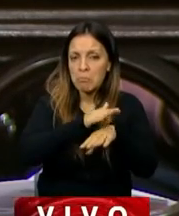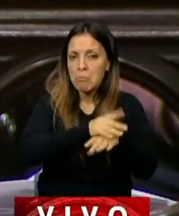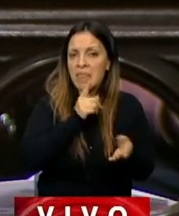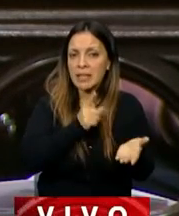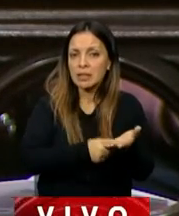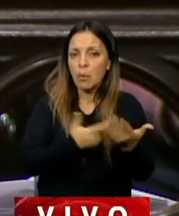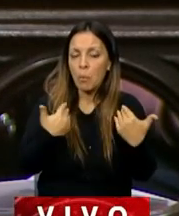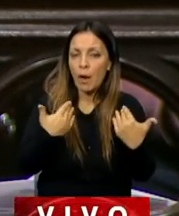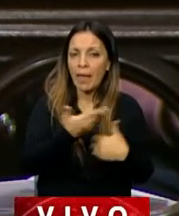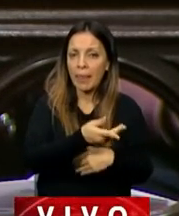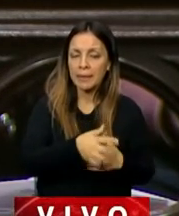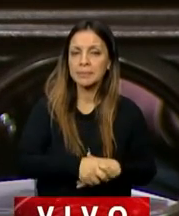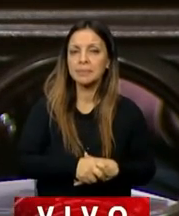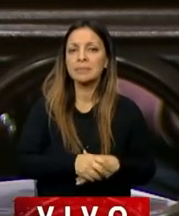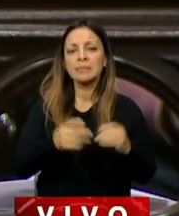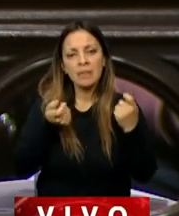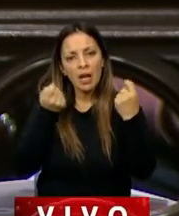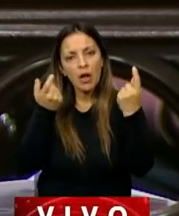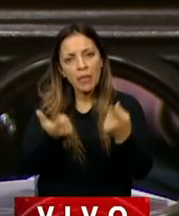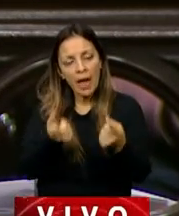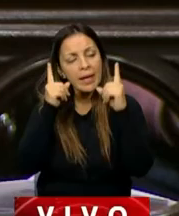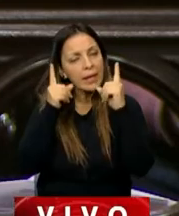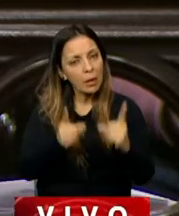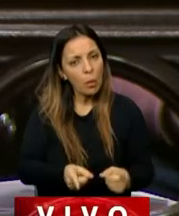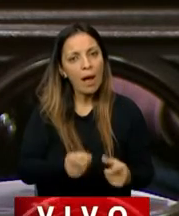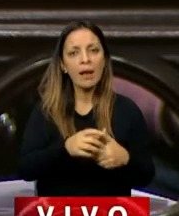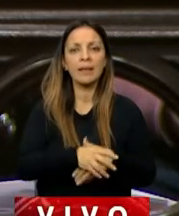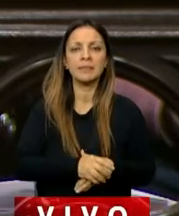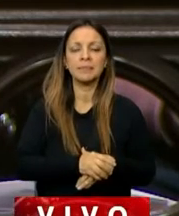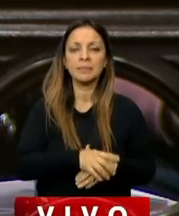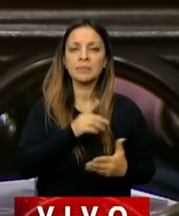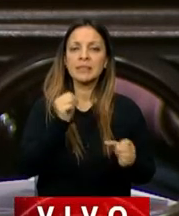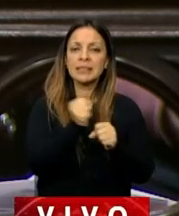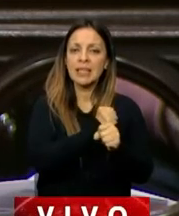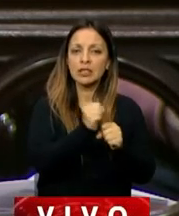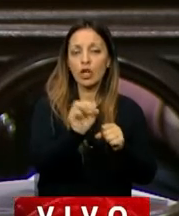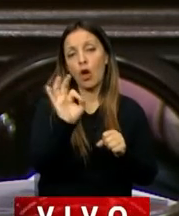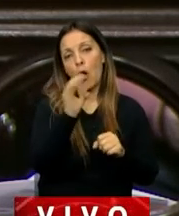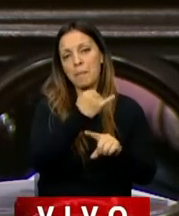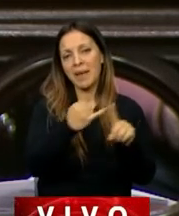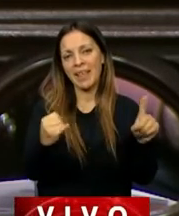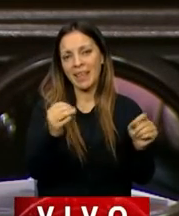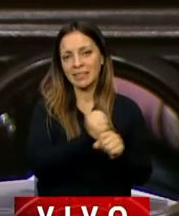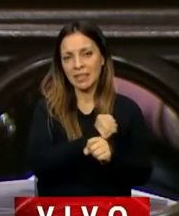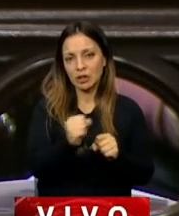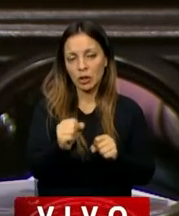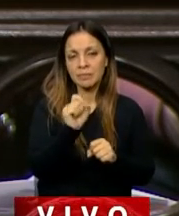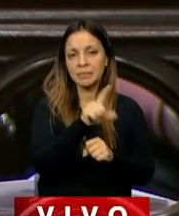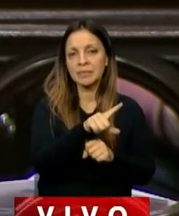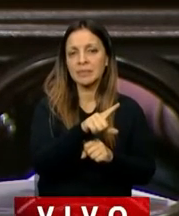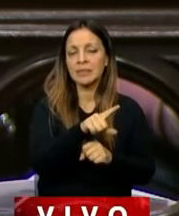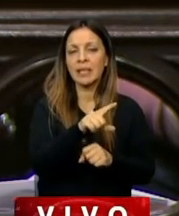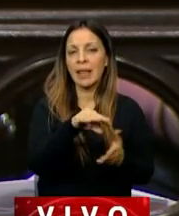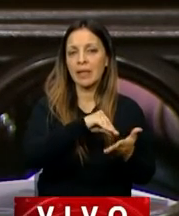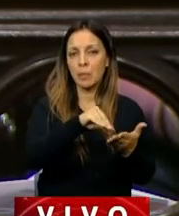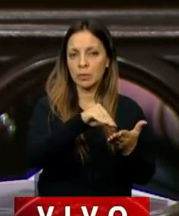es la legitimidad. Lo subsana, en definitiva, una sanción o una media sanción en este caso de la Cámara